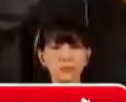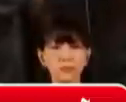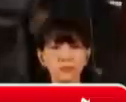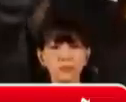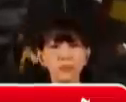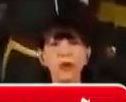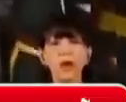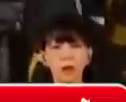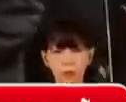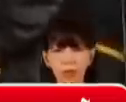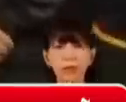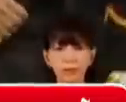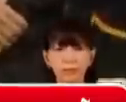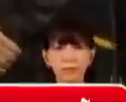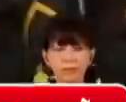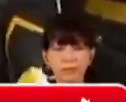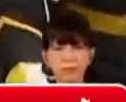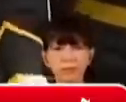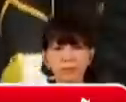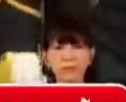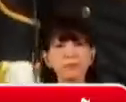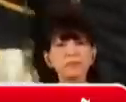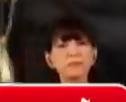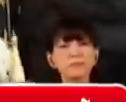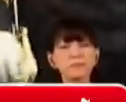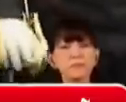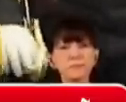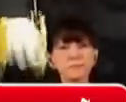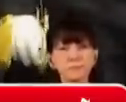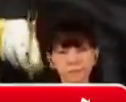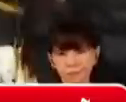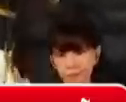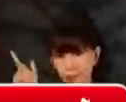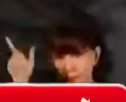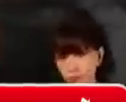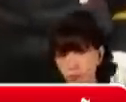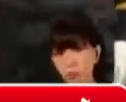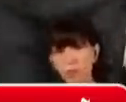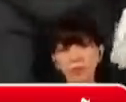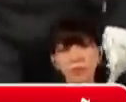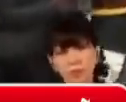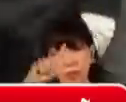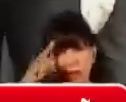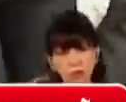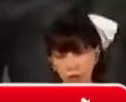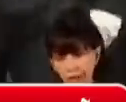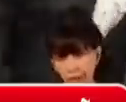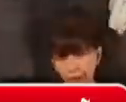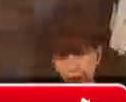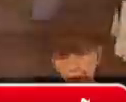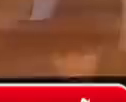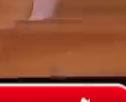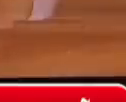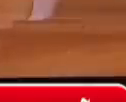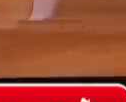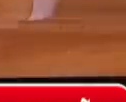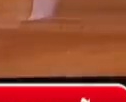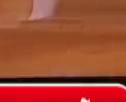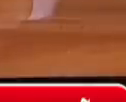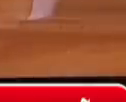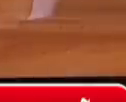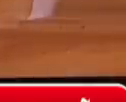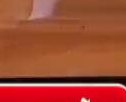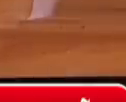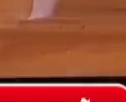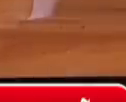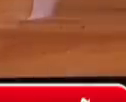la oposición como Horacio Rodríguez Larreta. El jefe de gobierno porteño, sí, que habitualmente está presente en esta ceremonia. Sí, que el